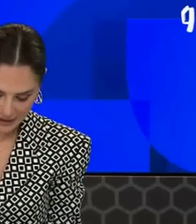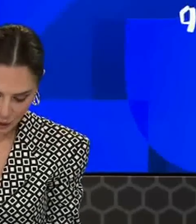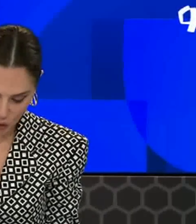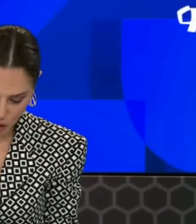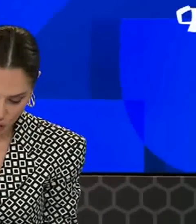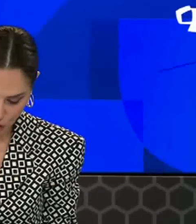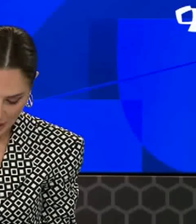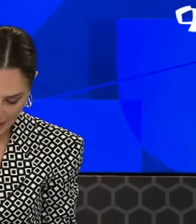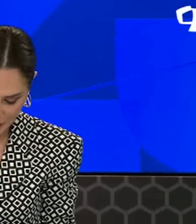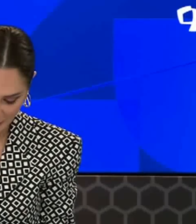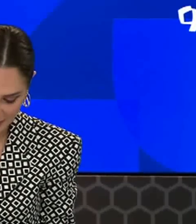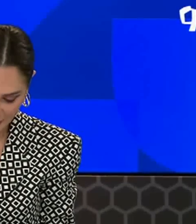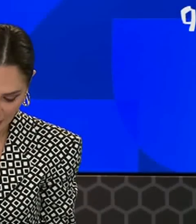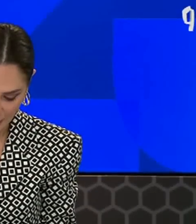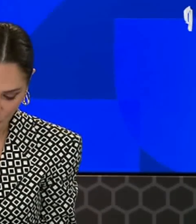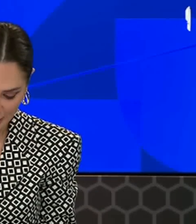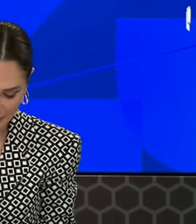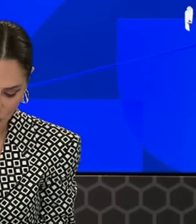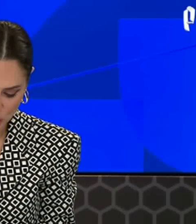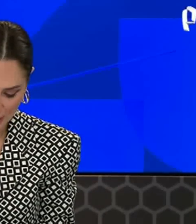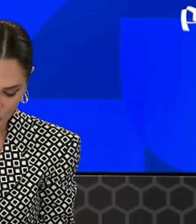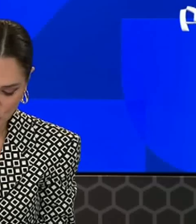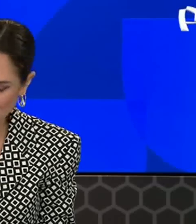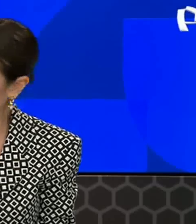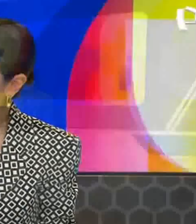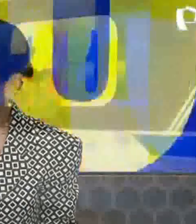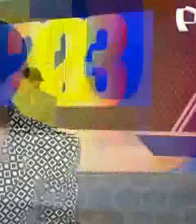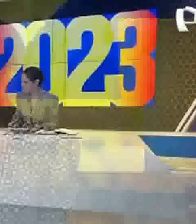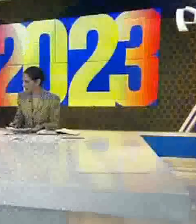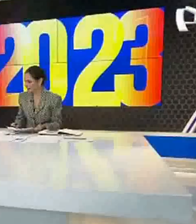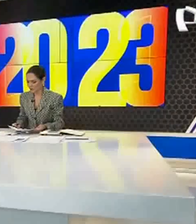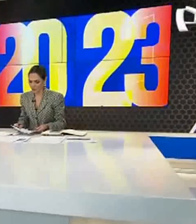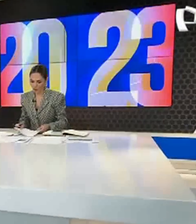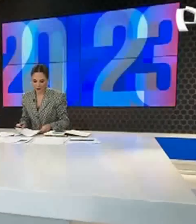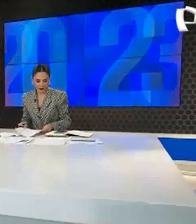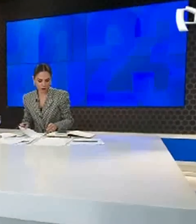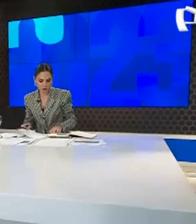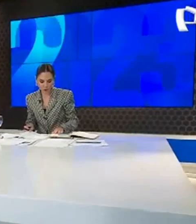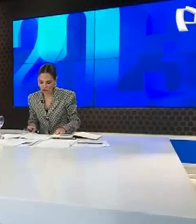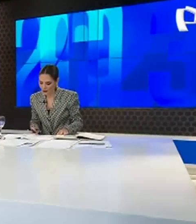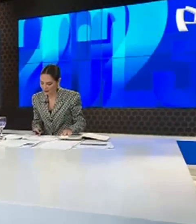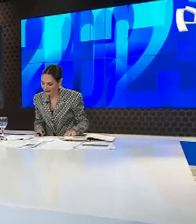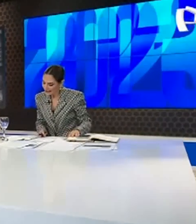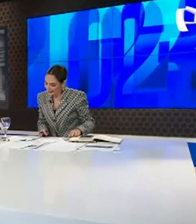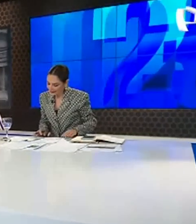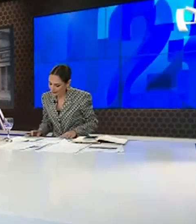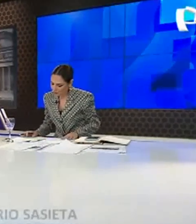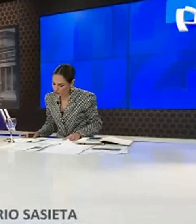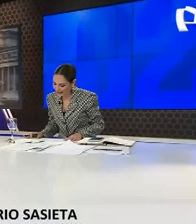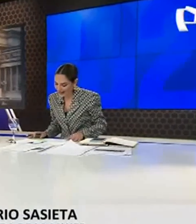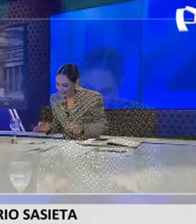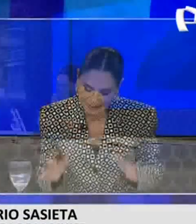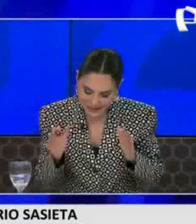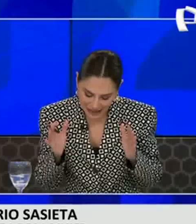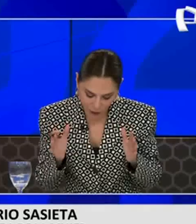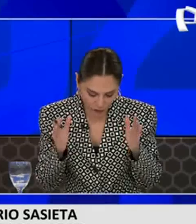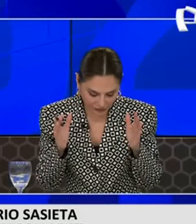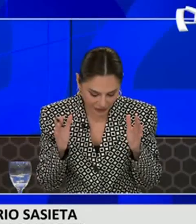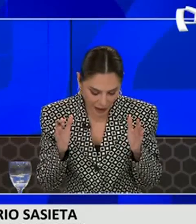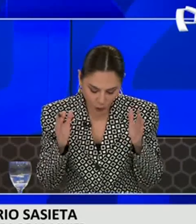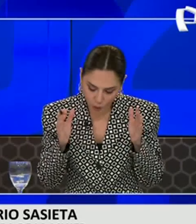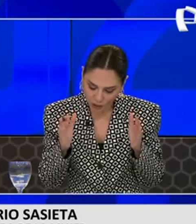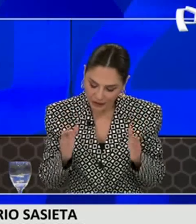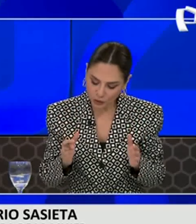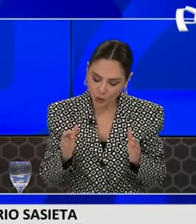Bien, está con nosotros la ex ministra de la Mujer, Rosario Sacieta. Rosario, muchas gracias por acompañarnos, gracias, como Mayra. Siempre. Y tenemos que analizar lo que